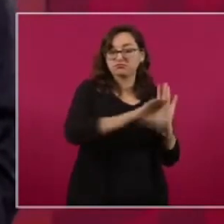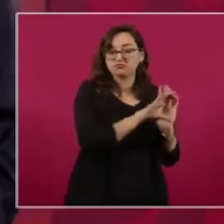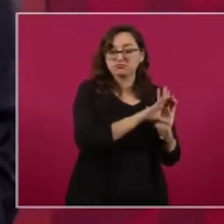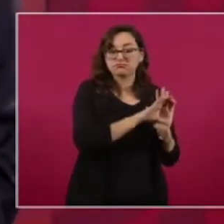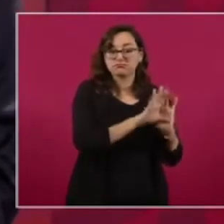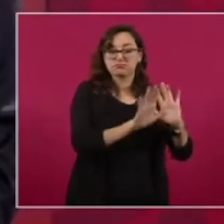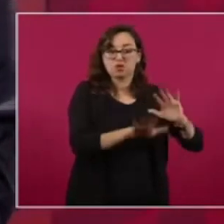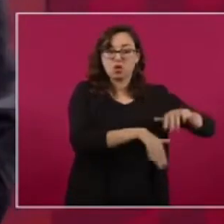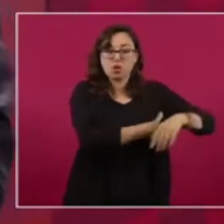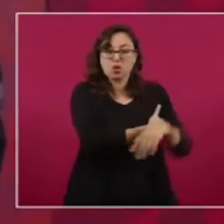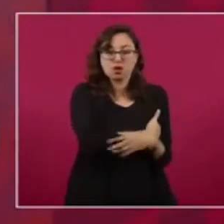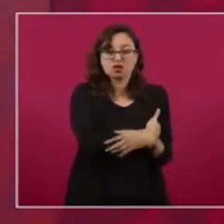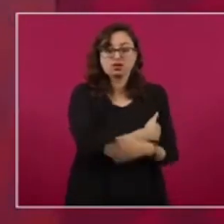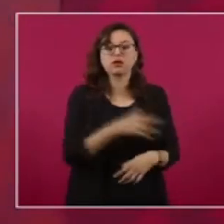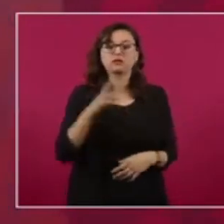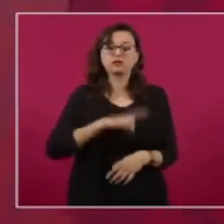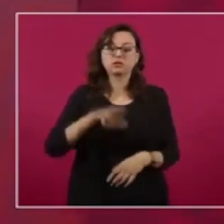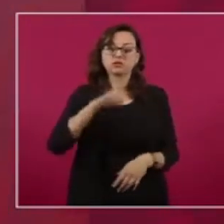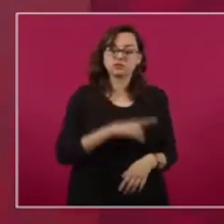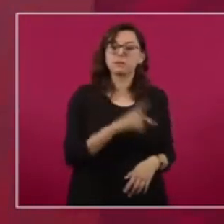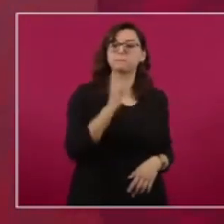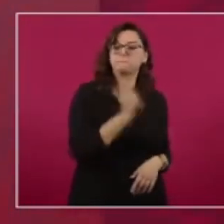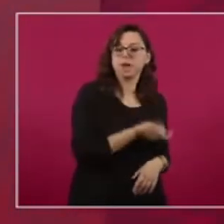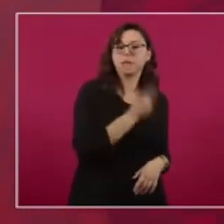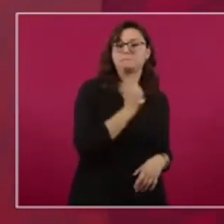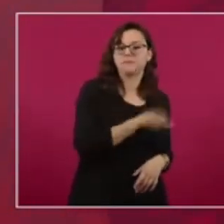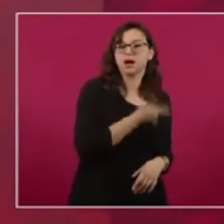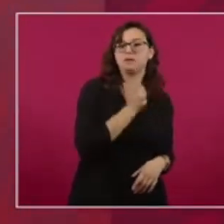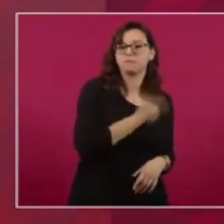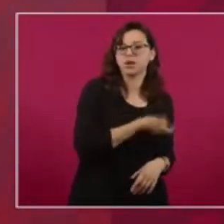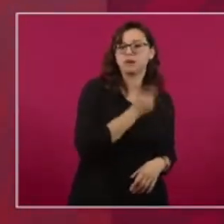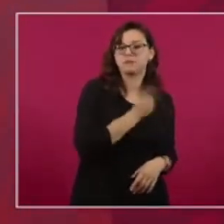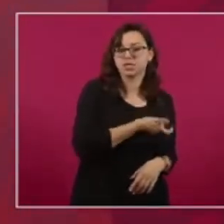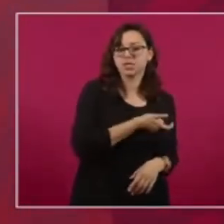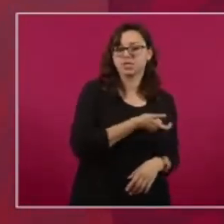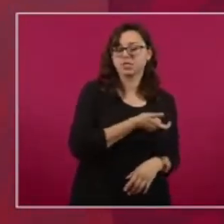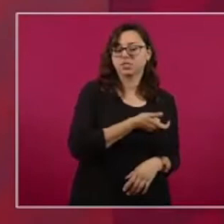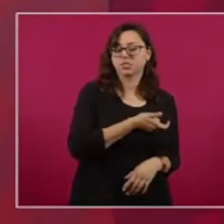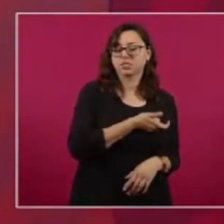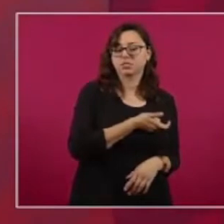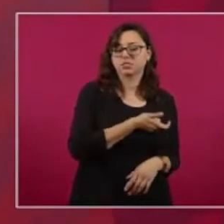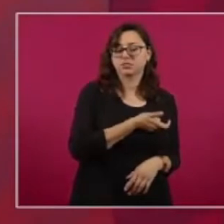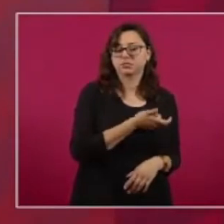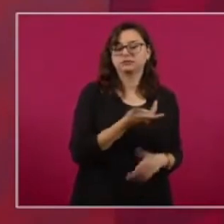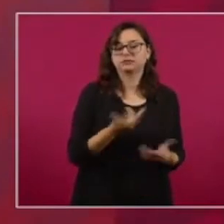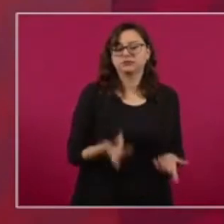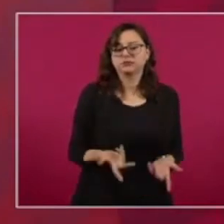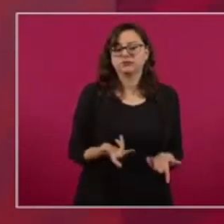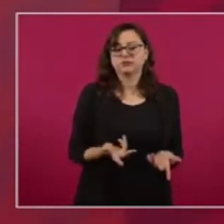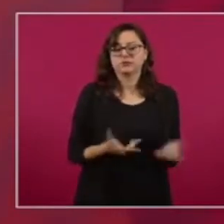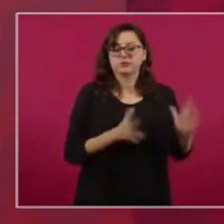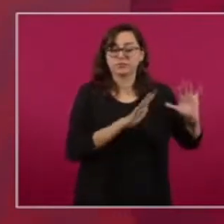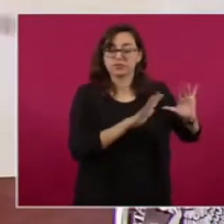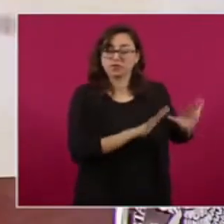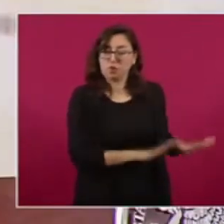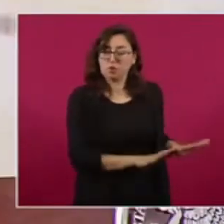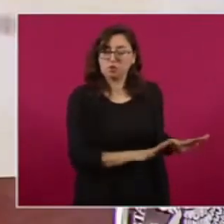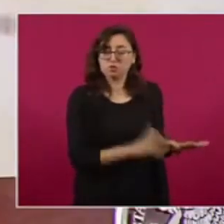se tenía que pagar renta de esos almacenes. Y todo lo que se